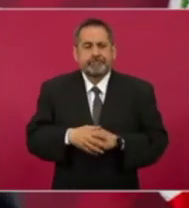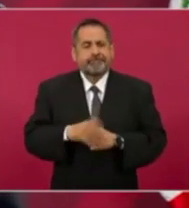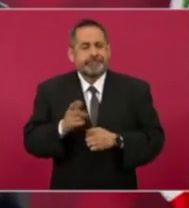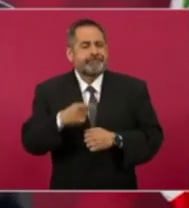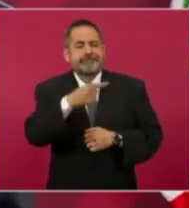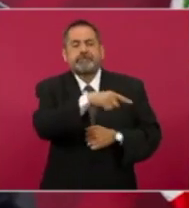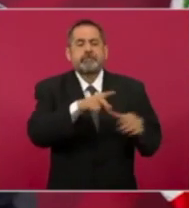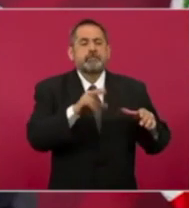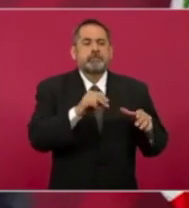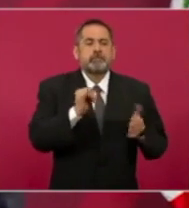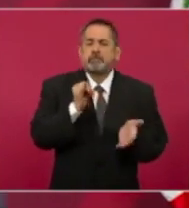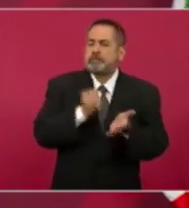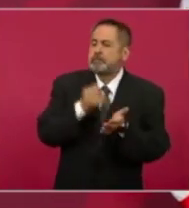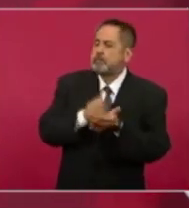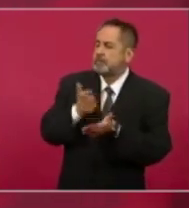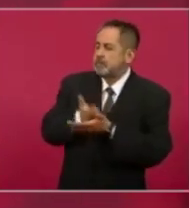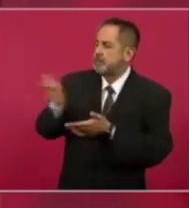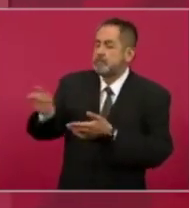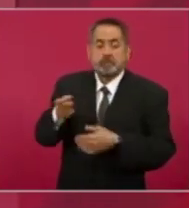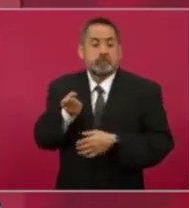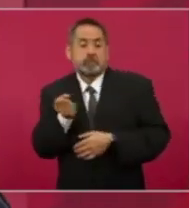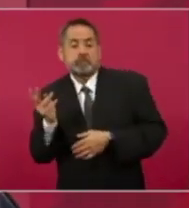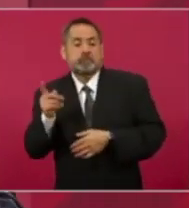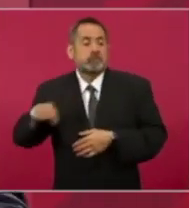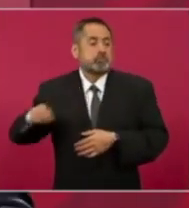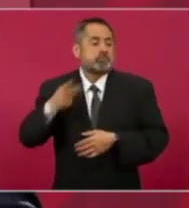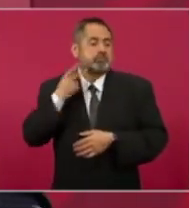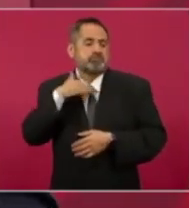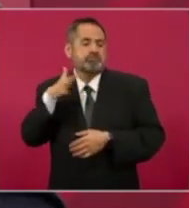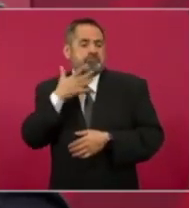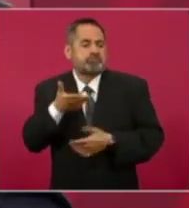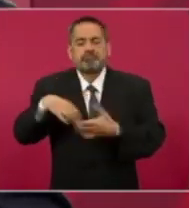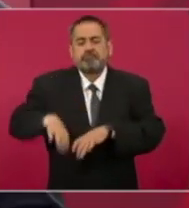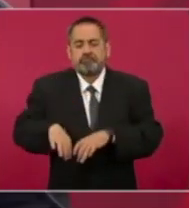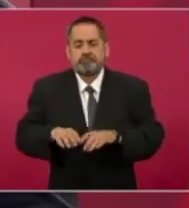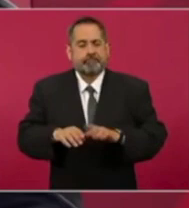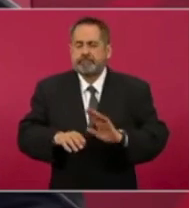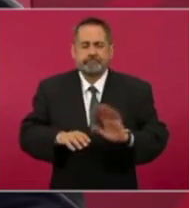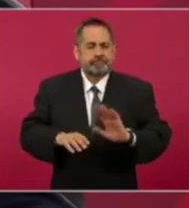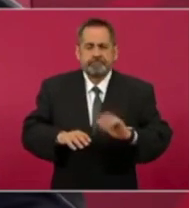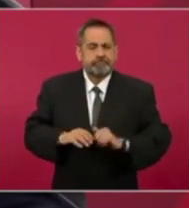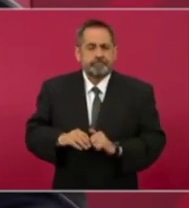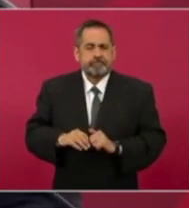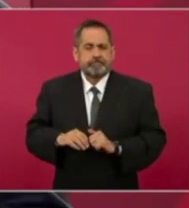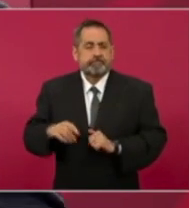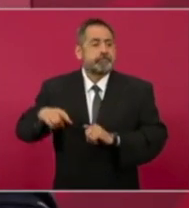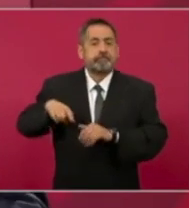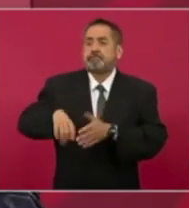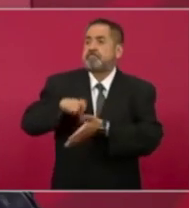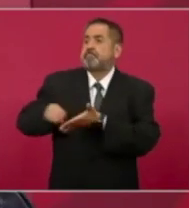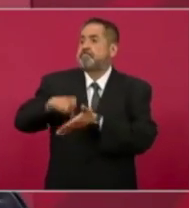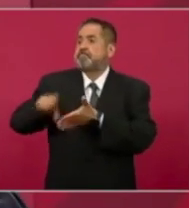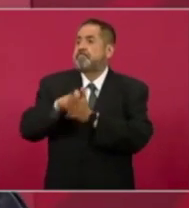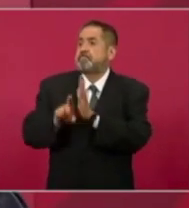que unos políticos corruptos se roben el dinero, compren